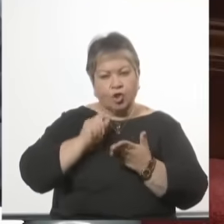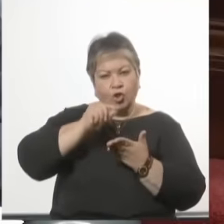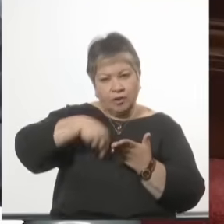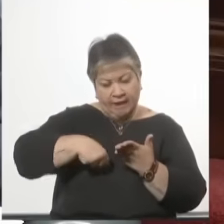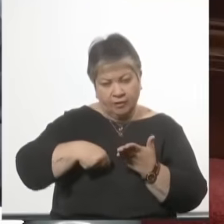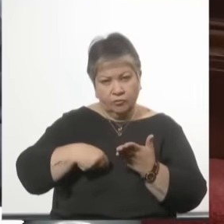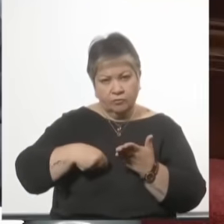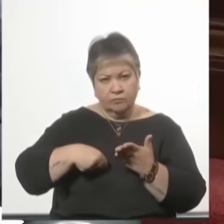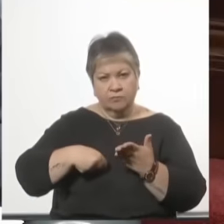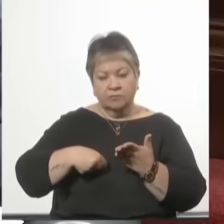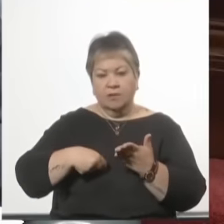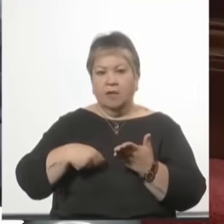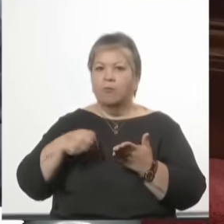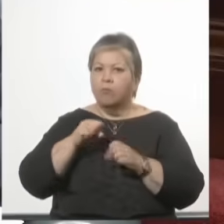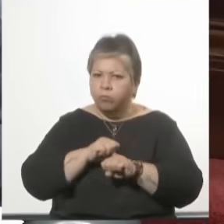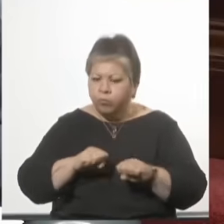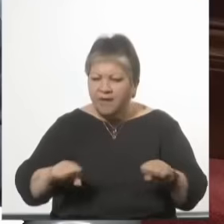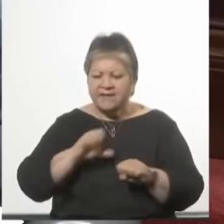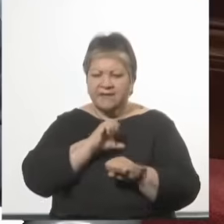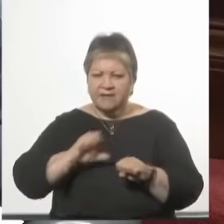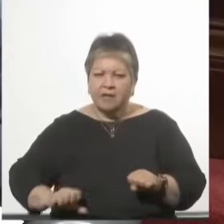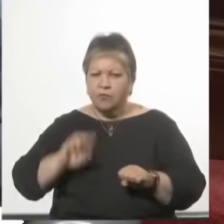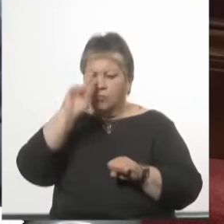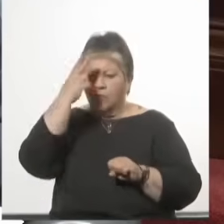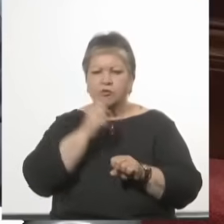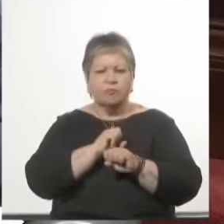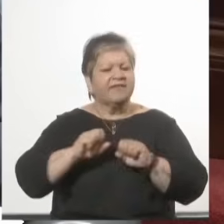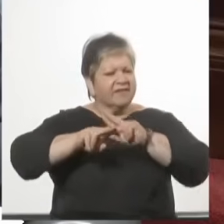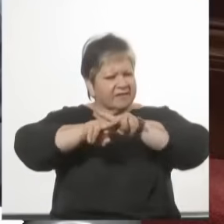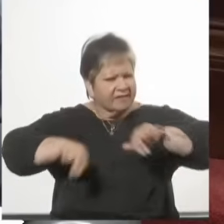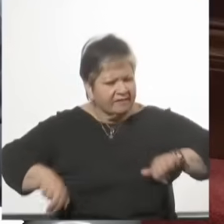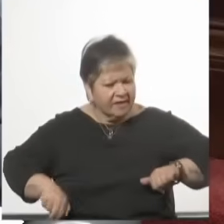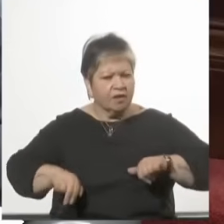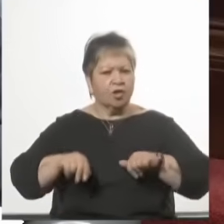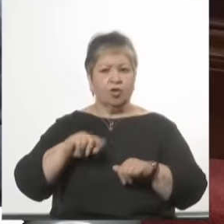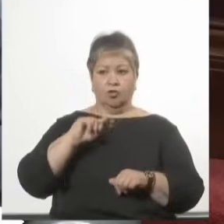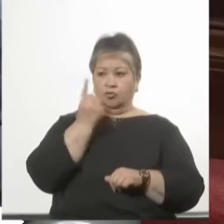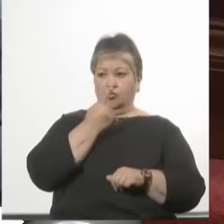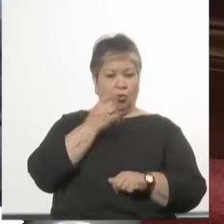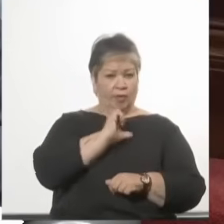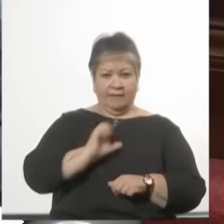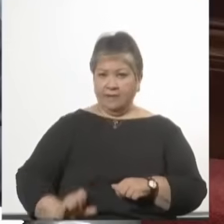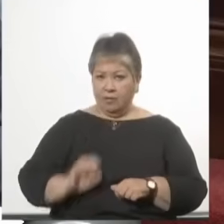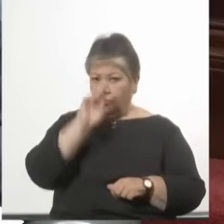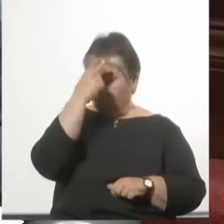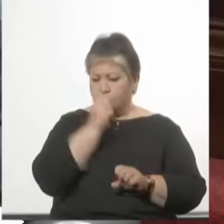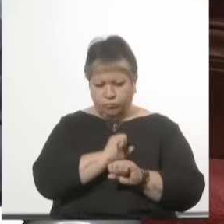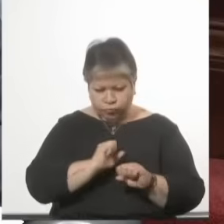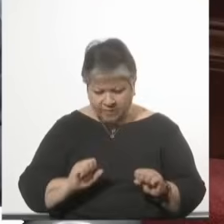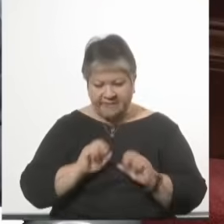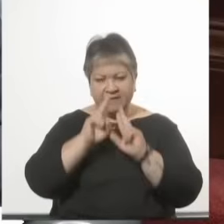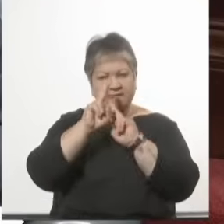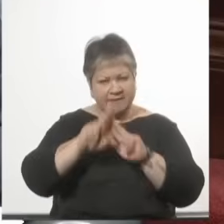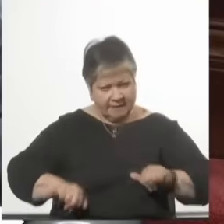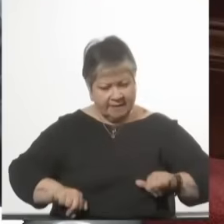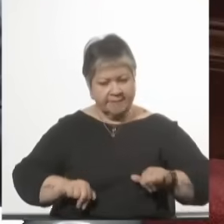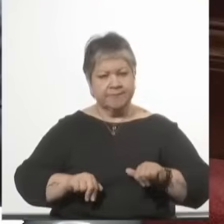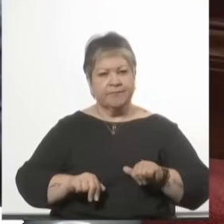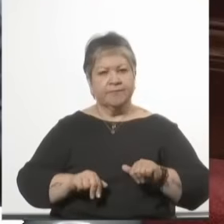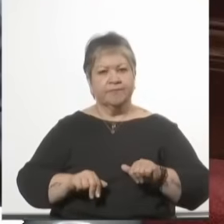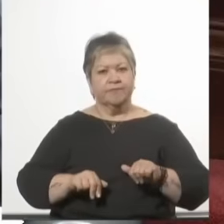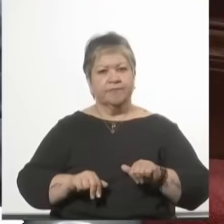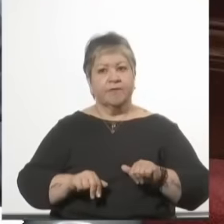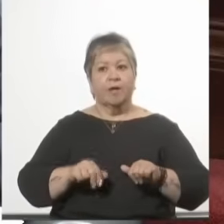está plenamente habilitada para rescindir unilateralmente el contrato con fundamento en el incumplimiento del constructor, debiendo en tal caso,